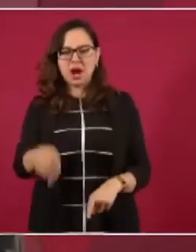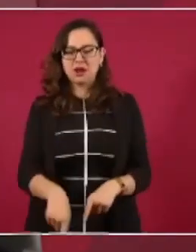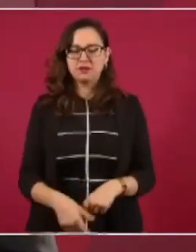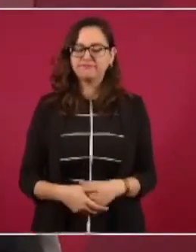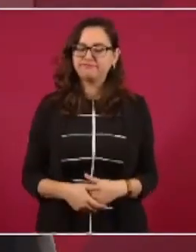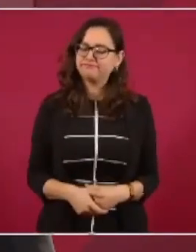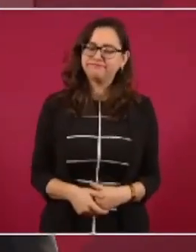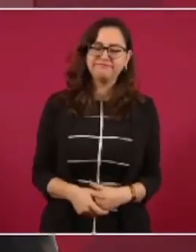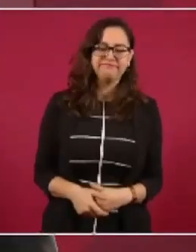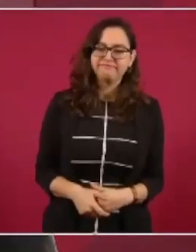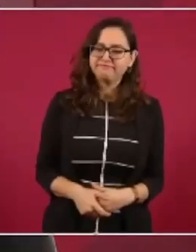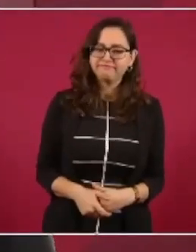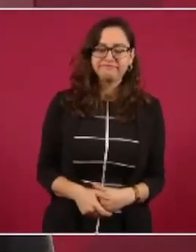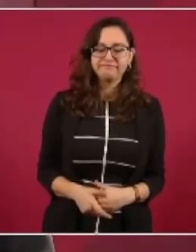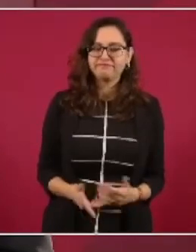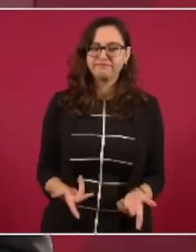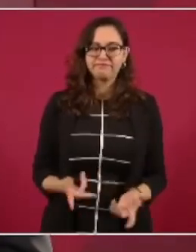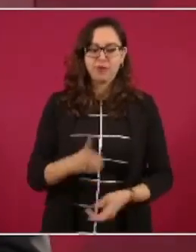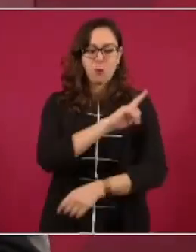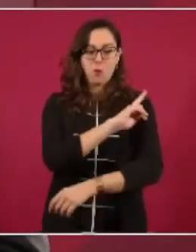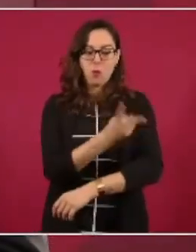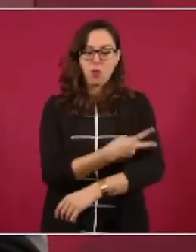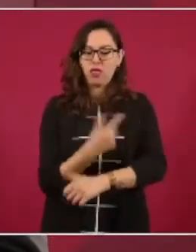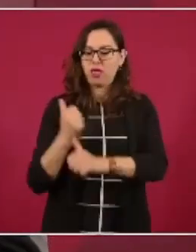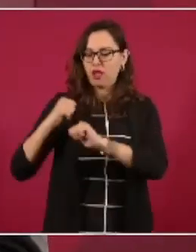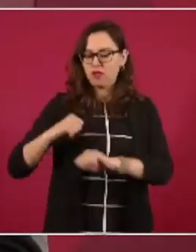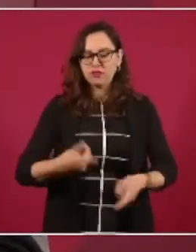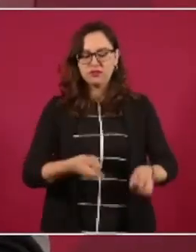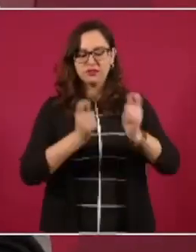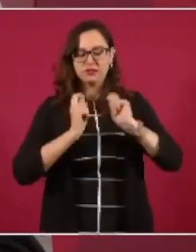El poder es servir